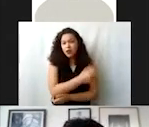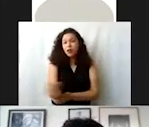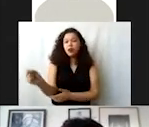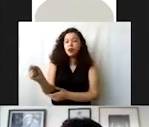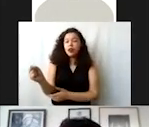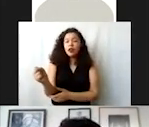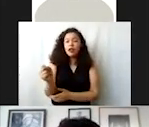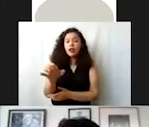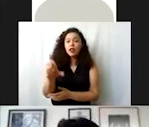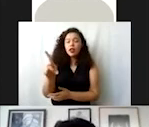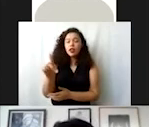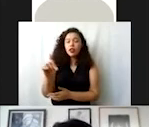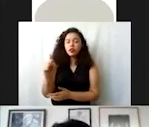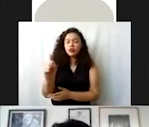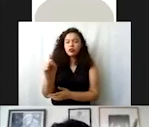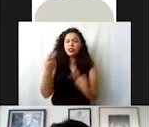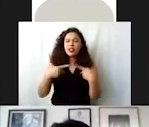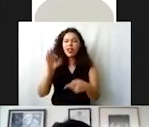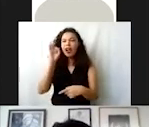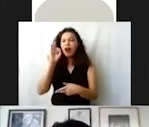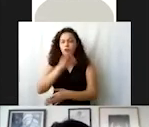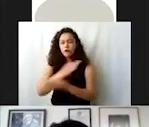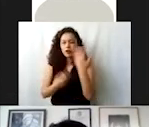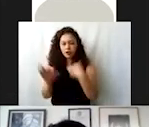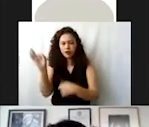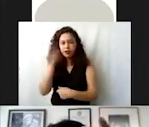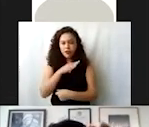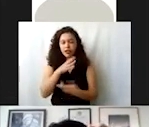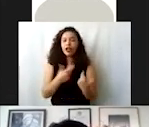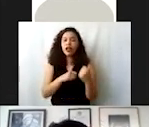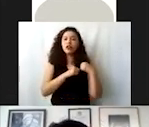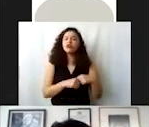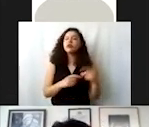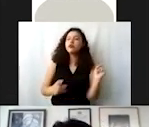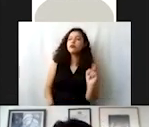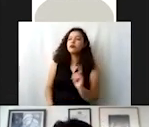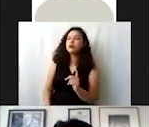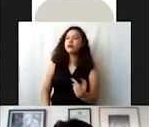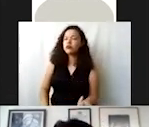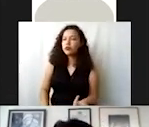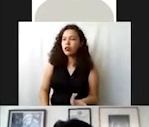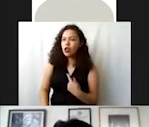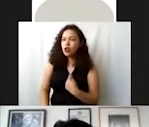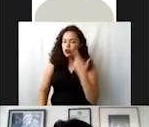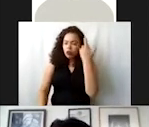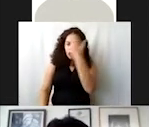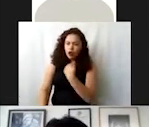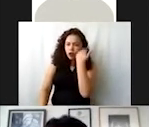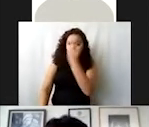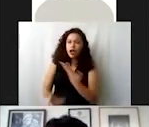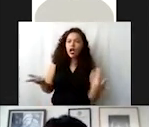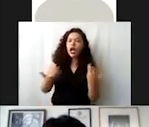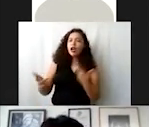CEDOS, los factureros, la autoridad llegaba y decía, oye, pues vengo a hacer una verificación del